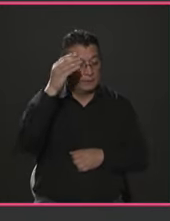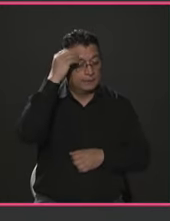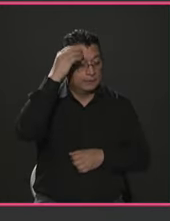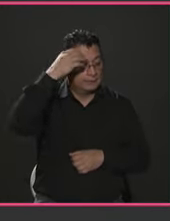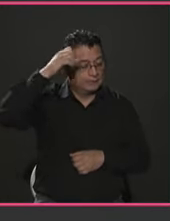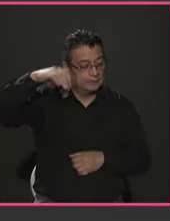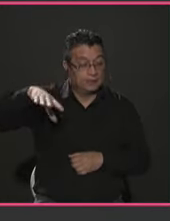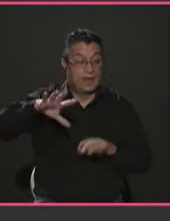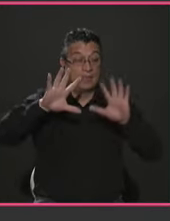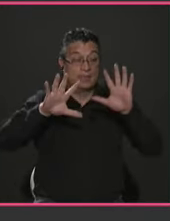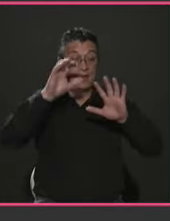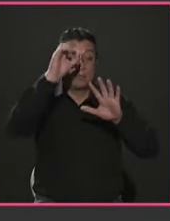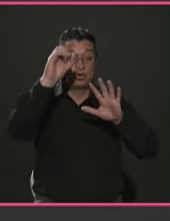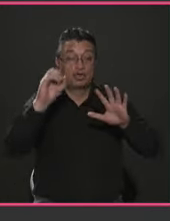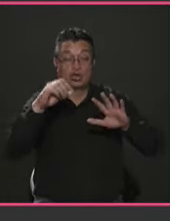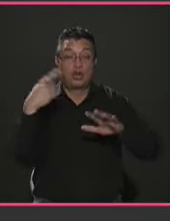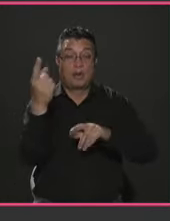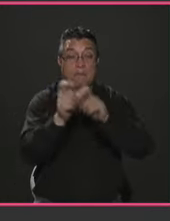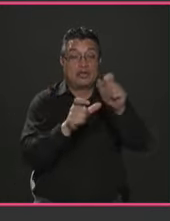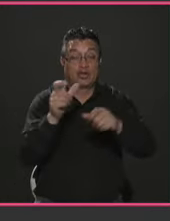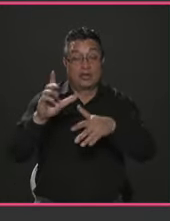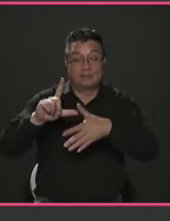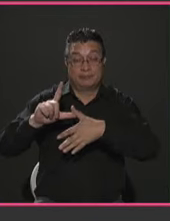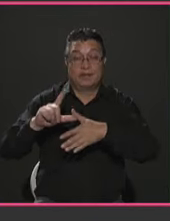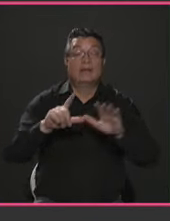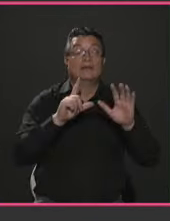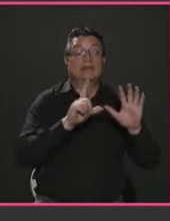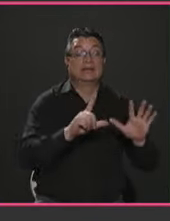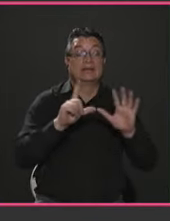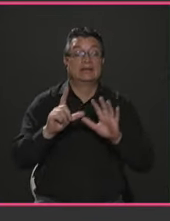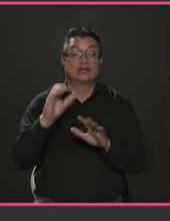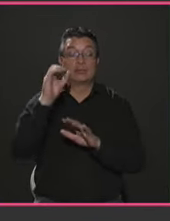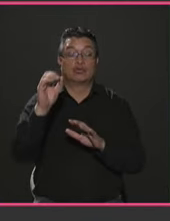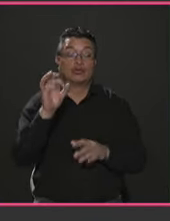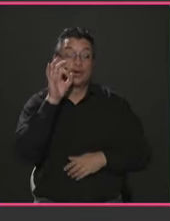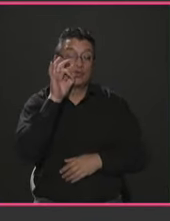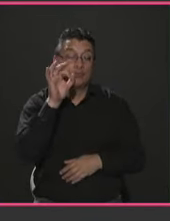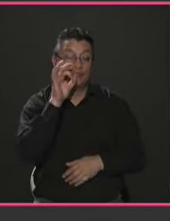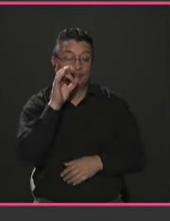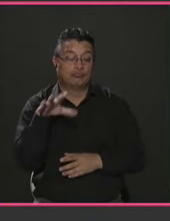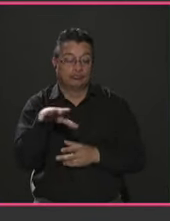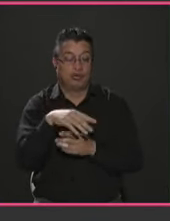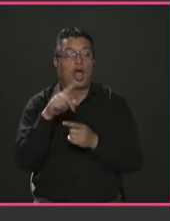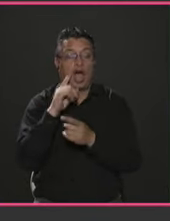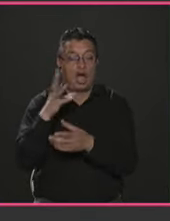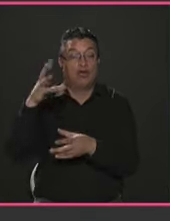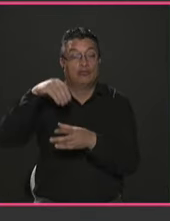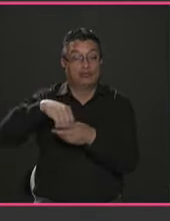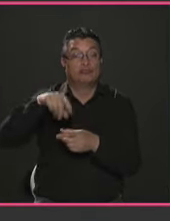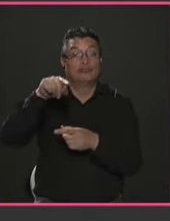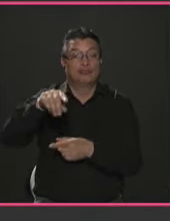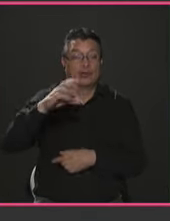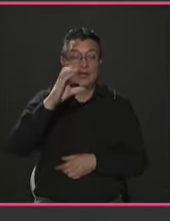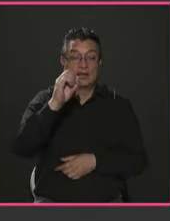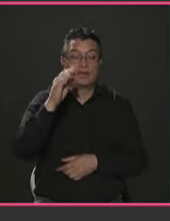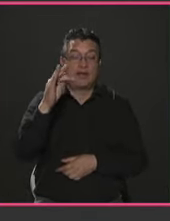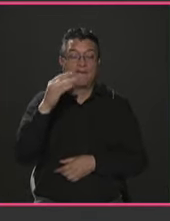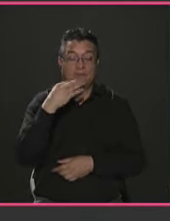10% de la población de América Latina concentra el 77 de la riqueza esos son datos de caf sí